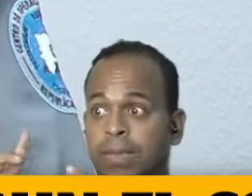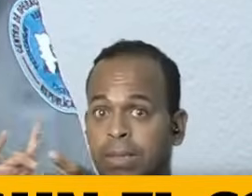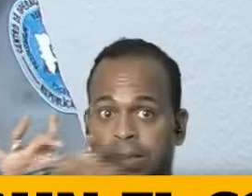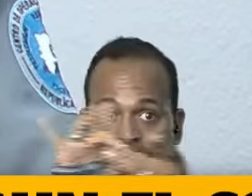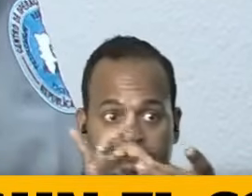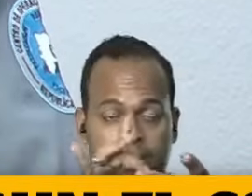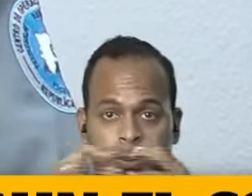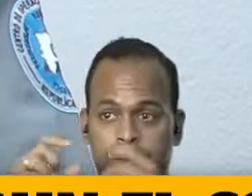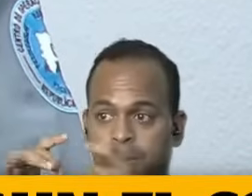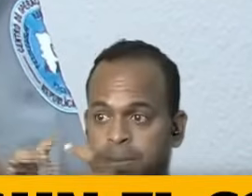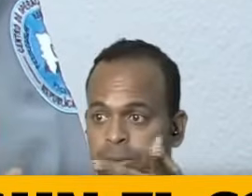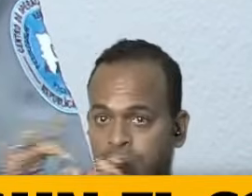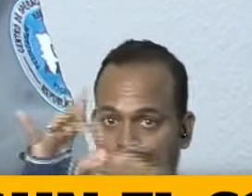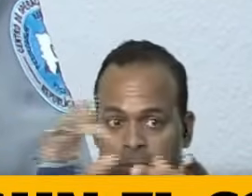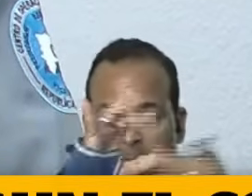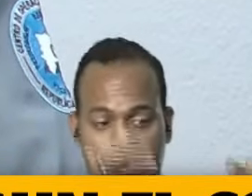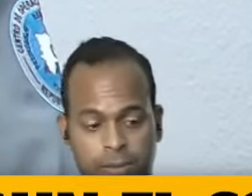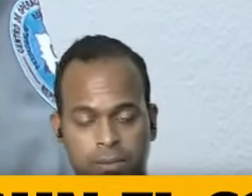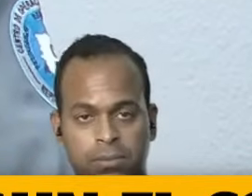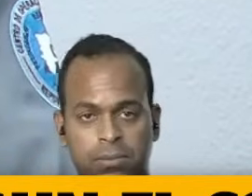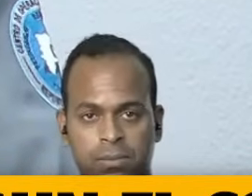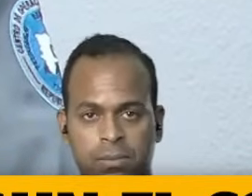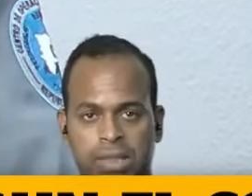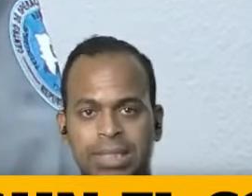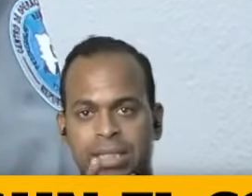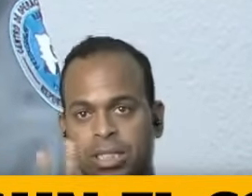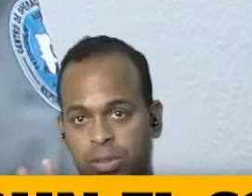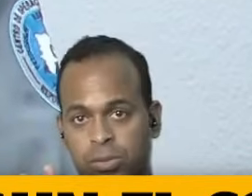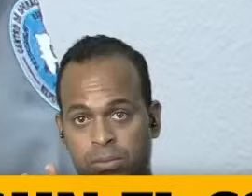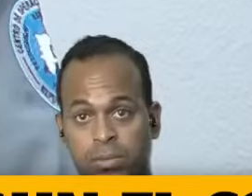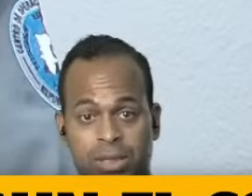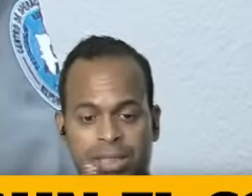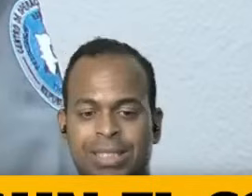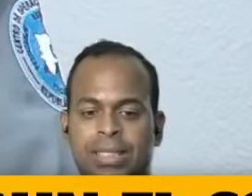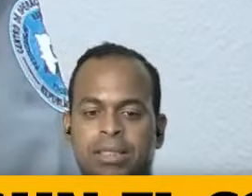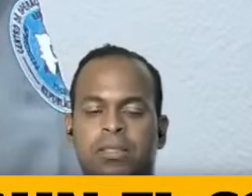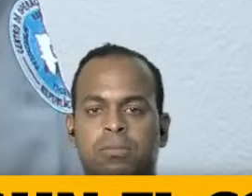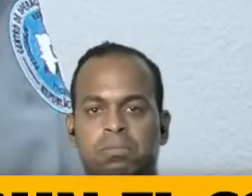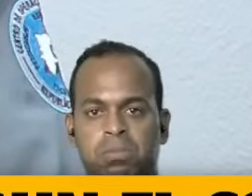circuitos de los cuales todavía continúan 3. Para usuarios afectados